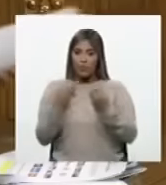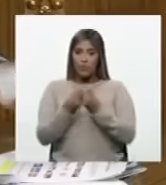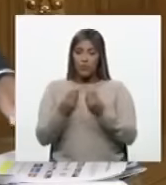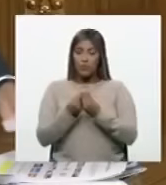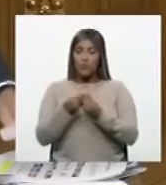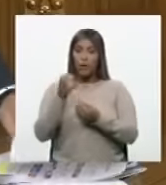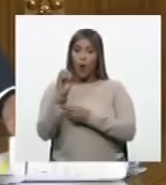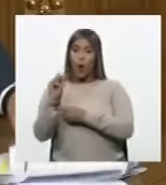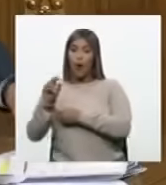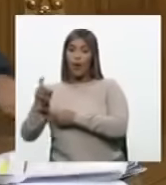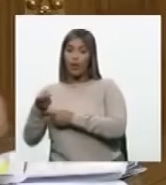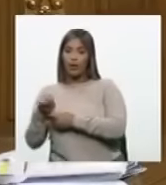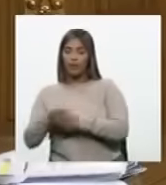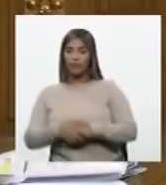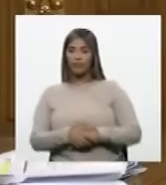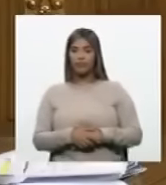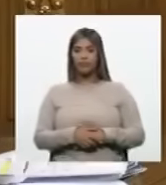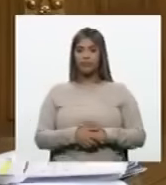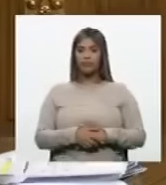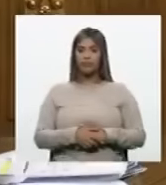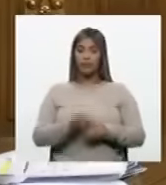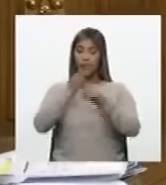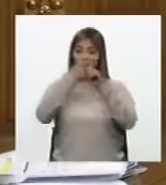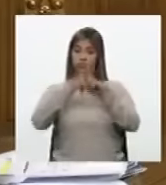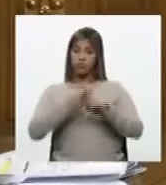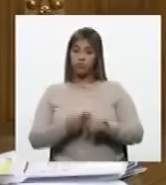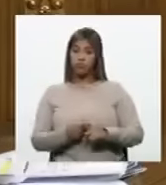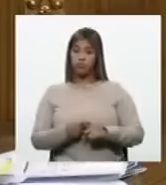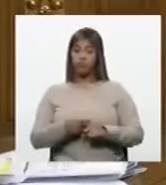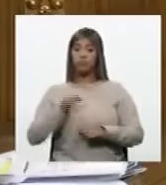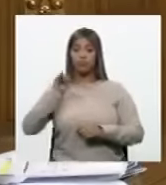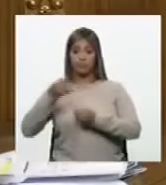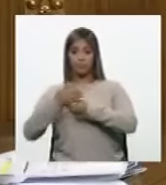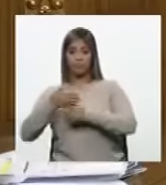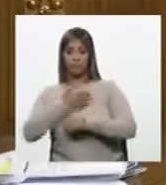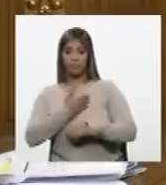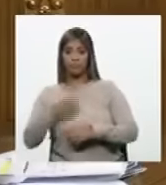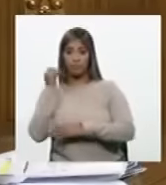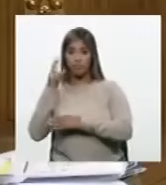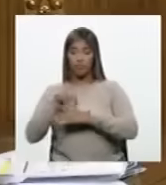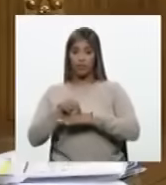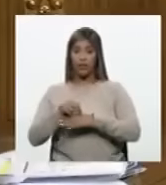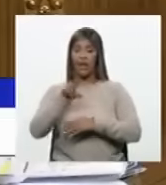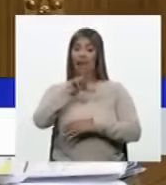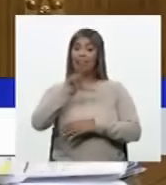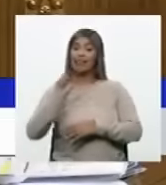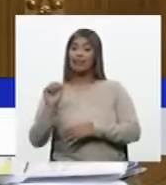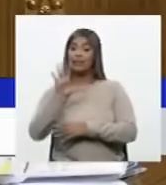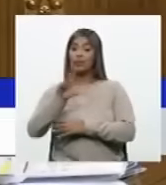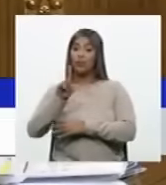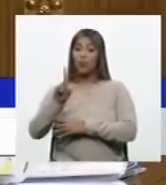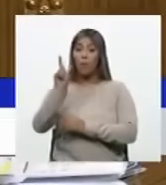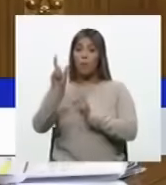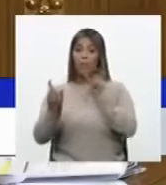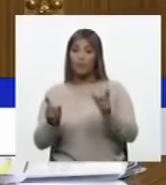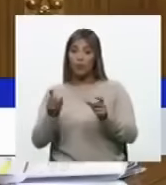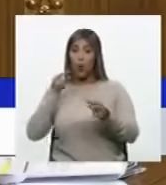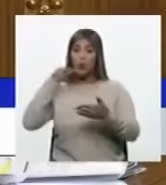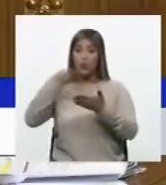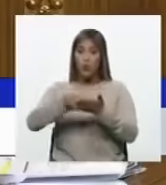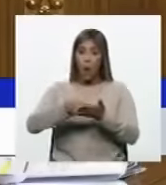de ONG. En total, presidente, 351 personas, nombres y